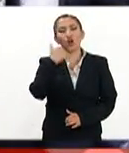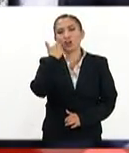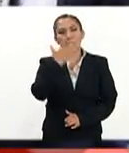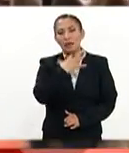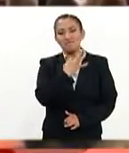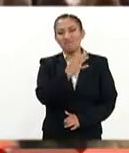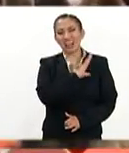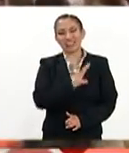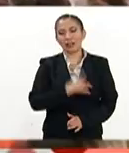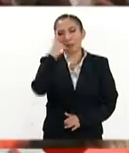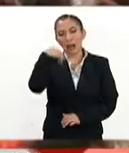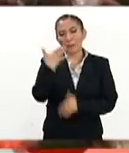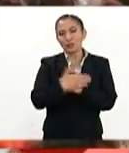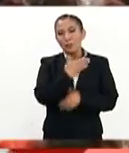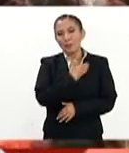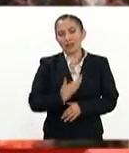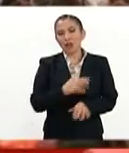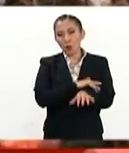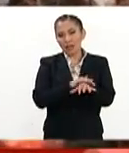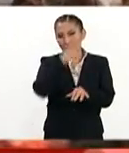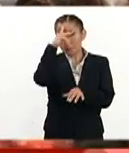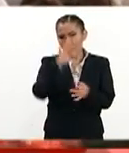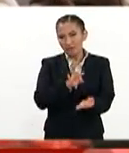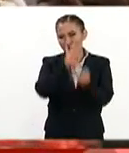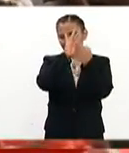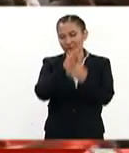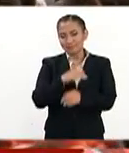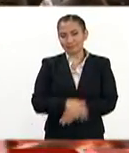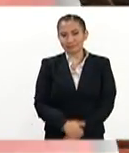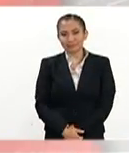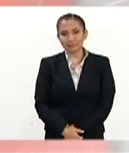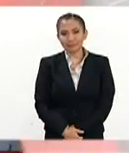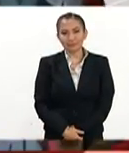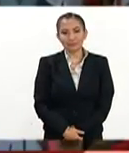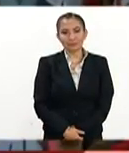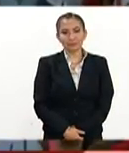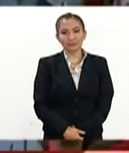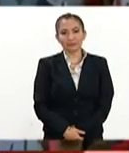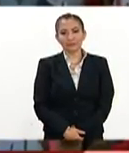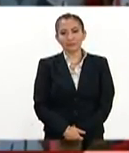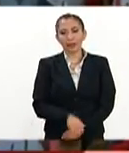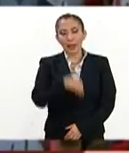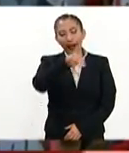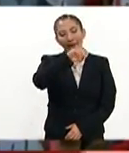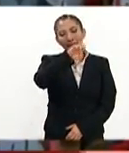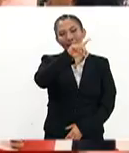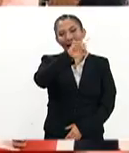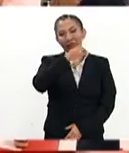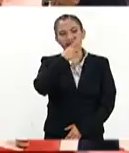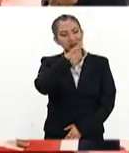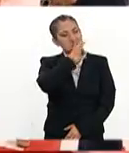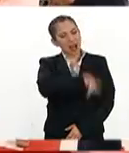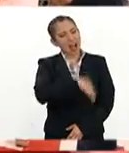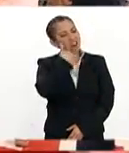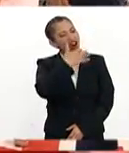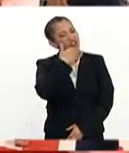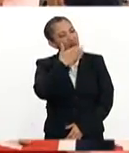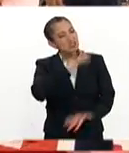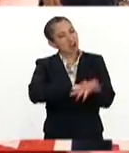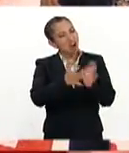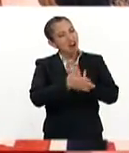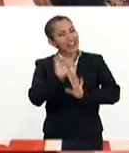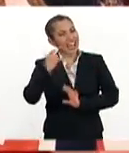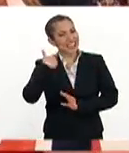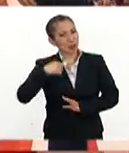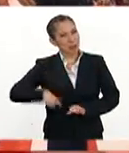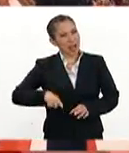la candidatura a la presidencia por la coalición Por México al Frente. José Antonio Meade condena la corrupción del exgobernador